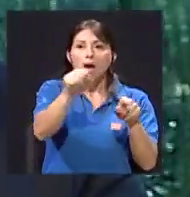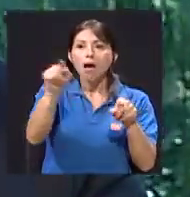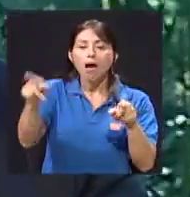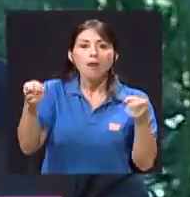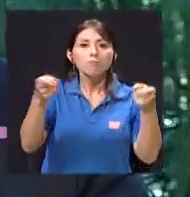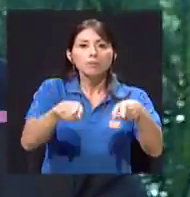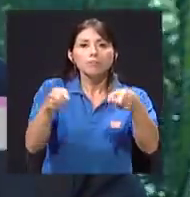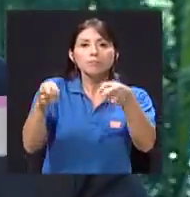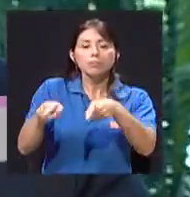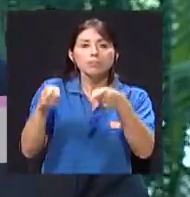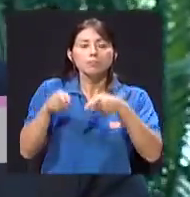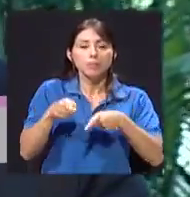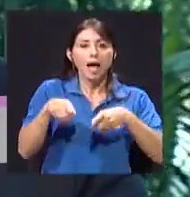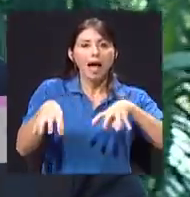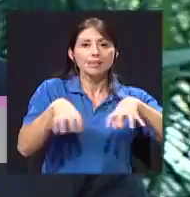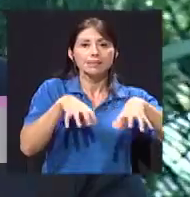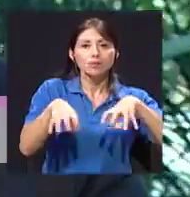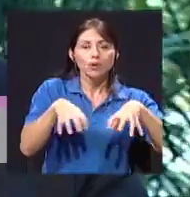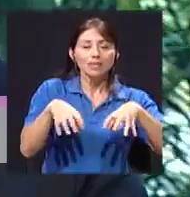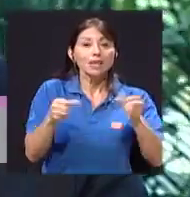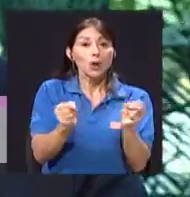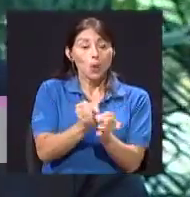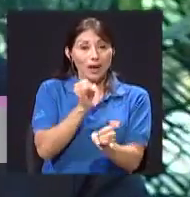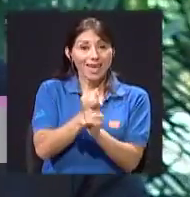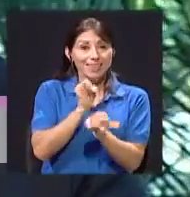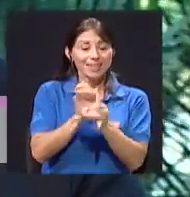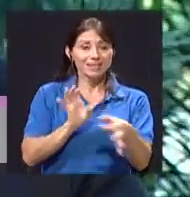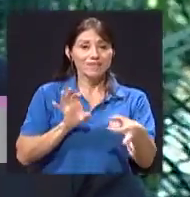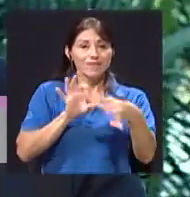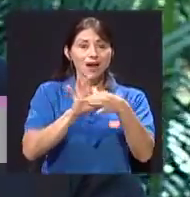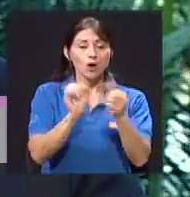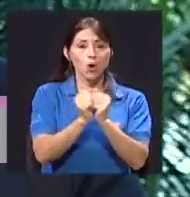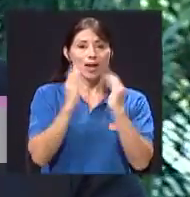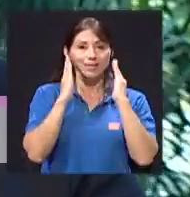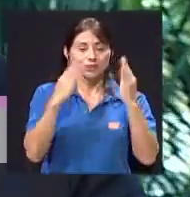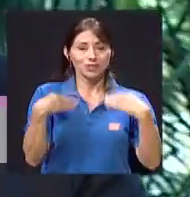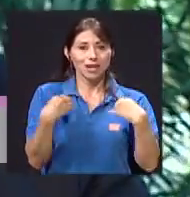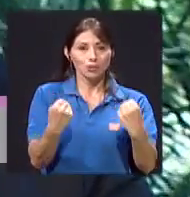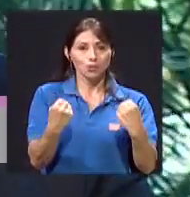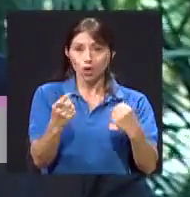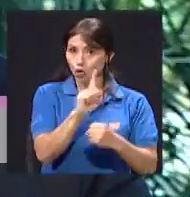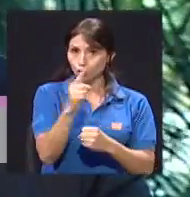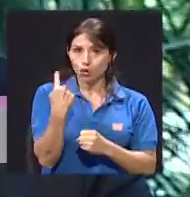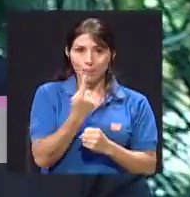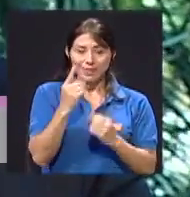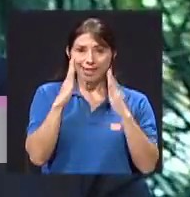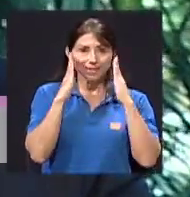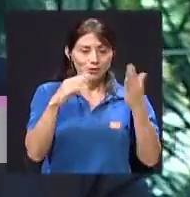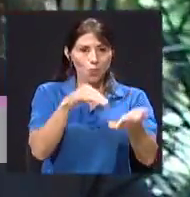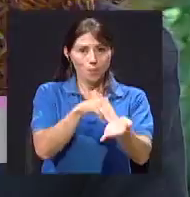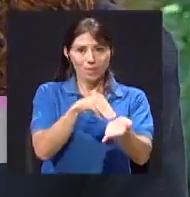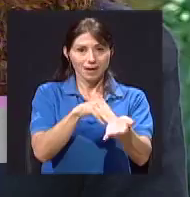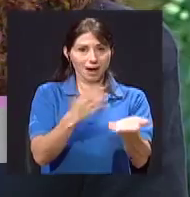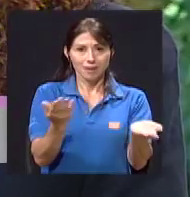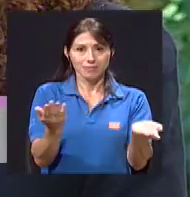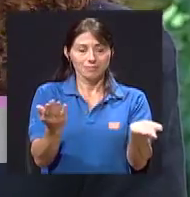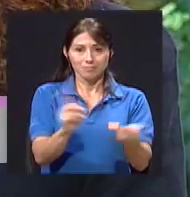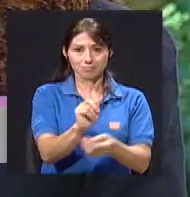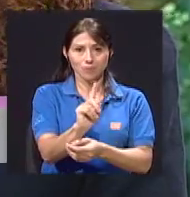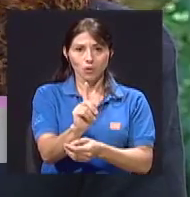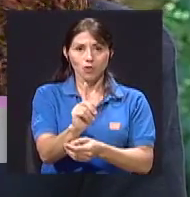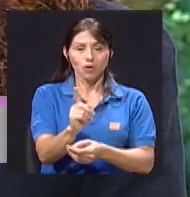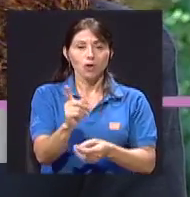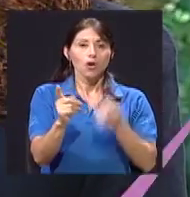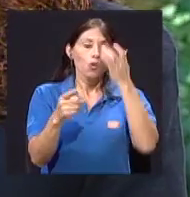acciones a partir de entes que tienen que ver con la atención de la salud en el país, y no es solo la atención médica. Claro. Cuando